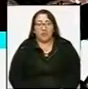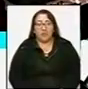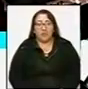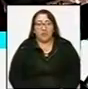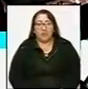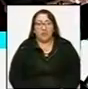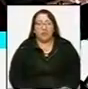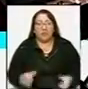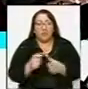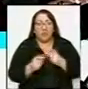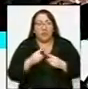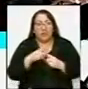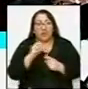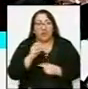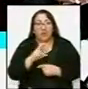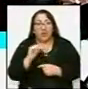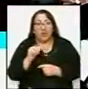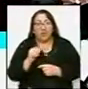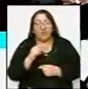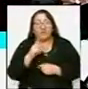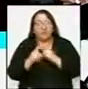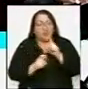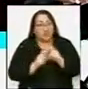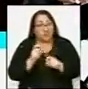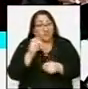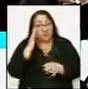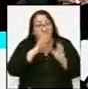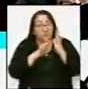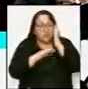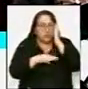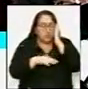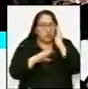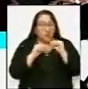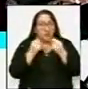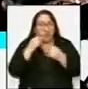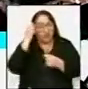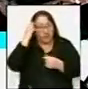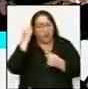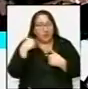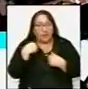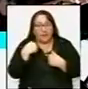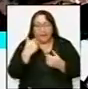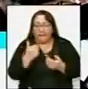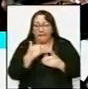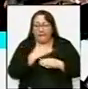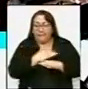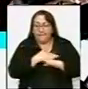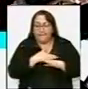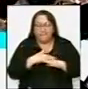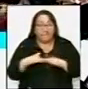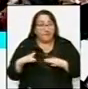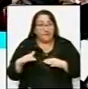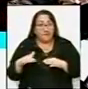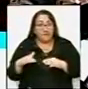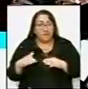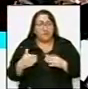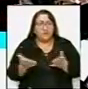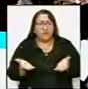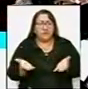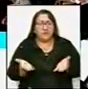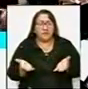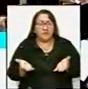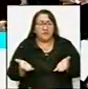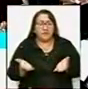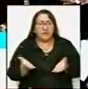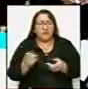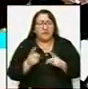Congresista Torres. No, a mí lo que me preocupa es que me digan la organización política debe mantener permanentemente. No, debe ser en